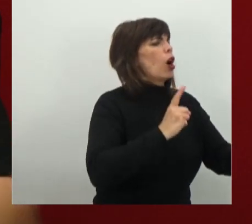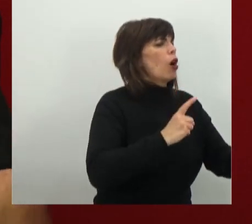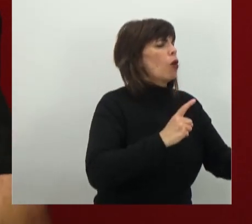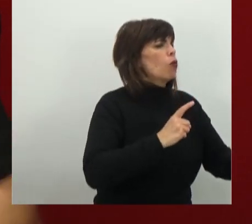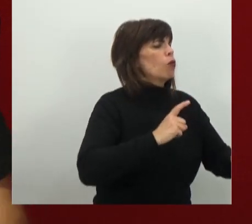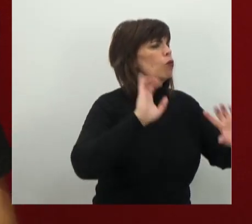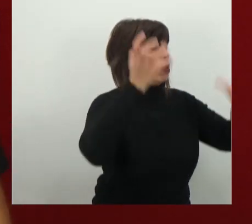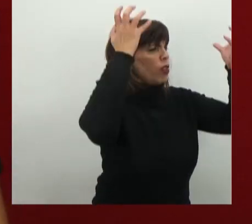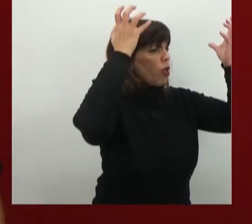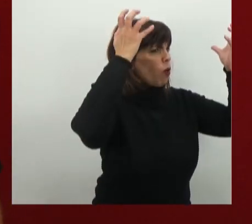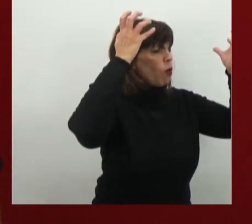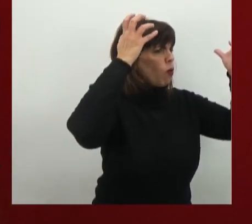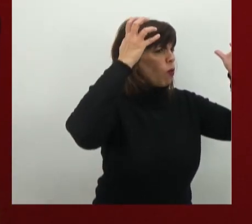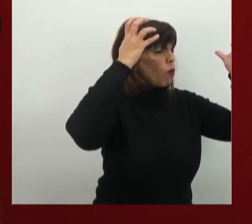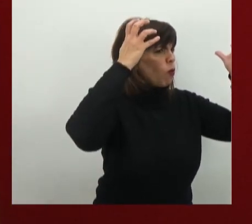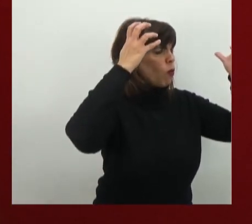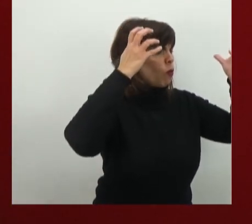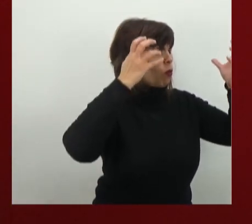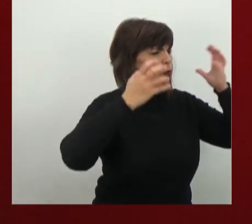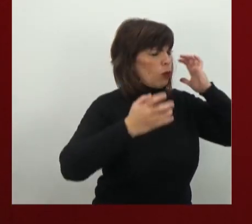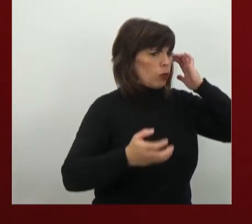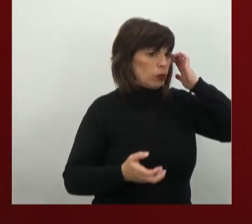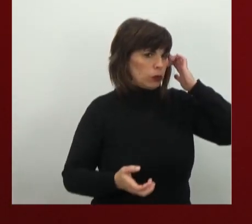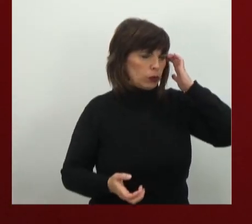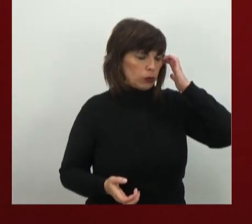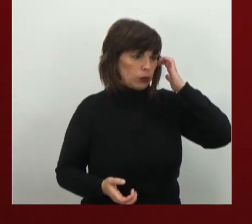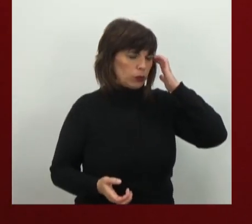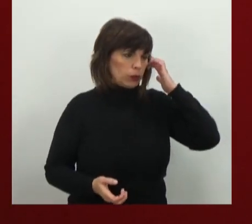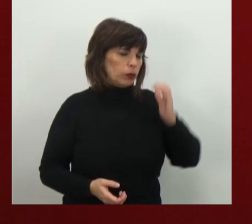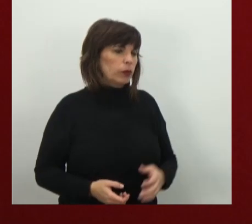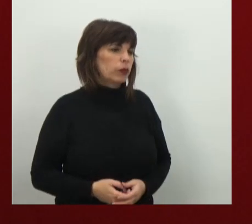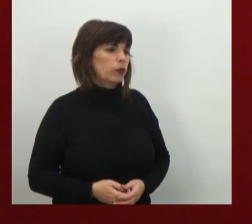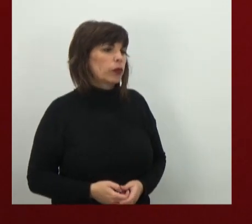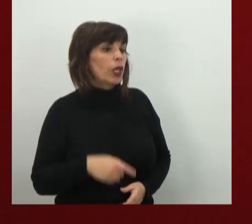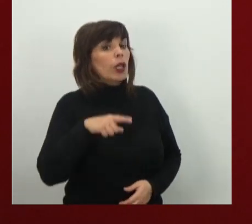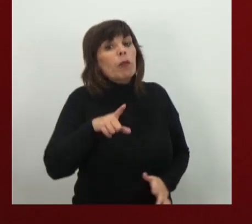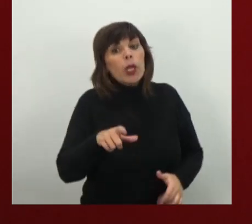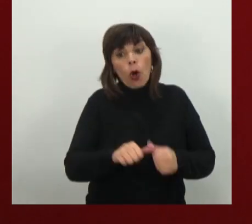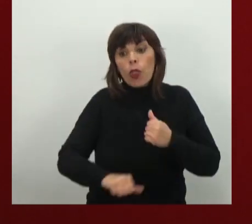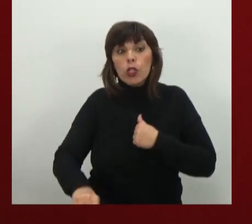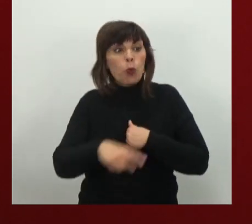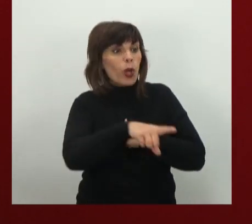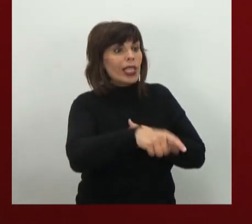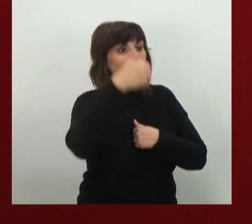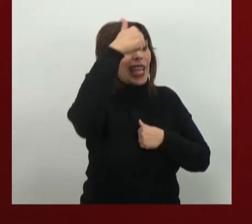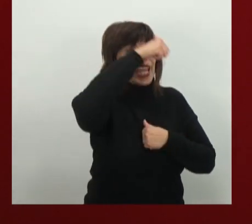Corrió tanto, se movió tanto, pero se cansó. Y cuando estás cansado,